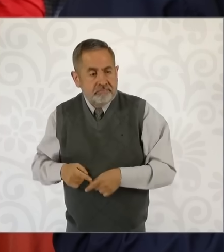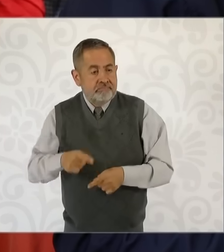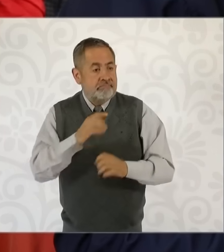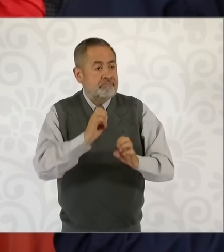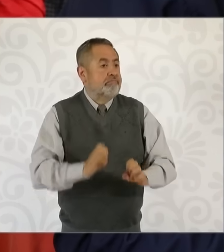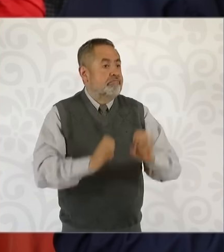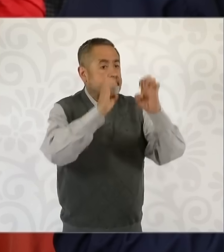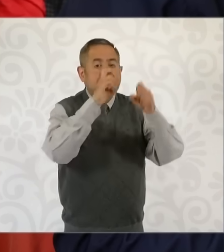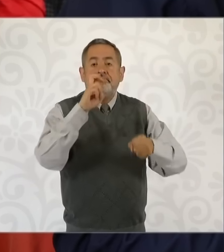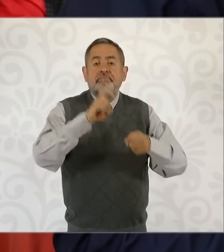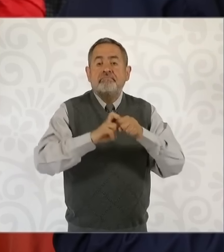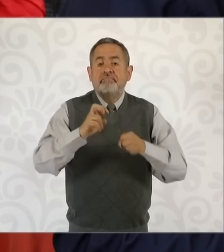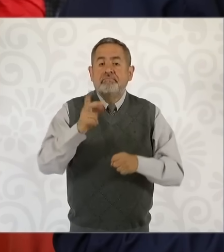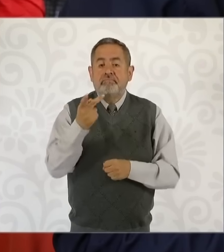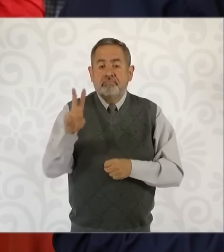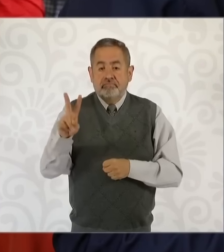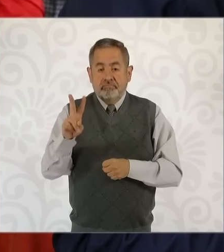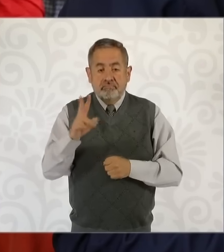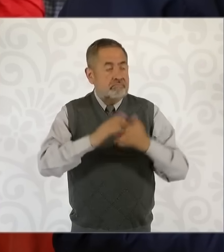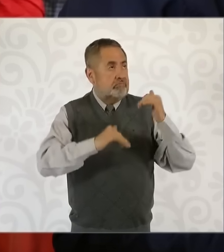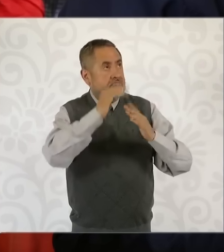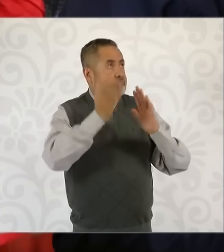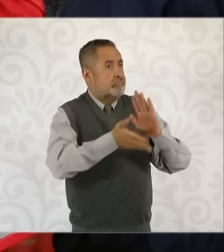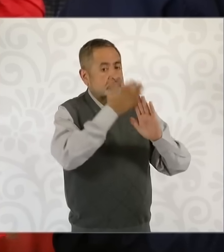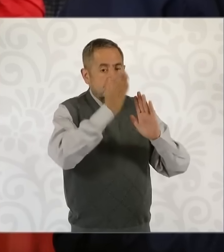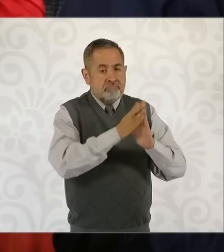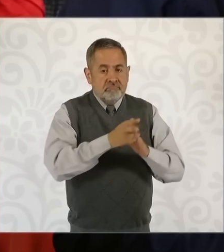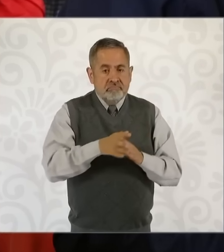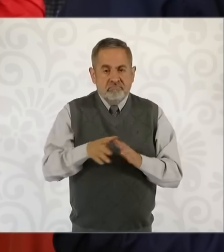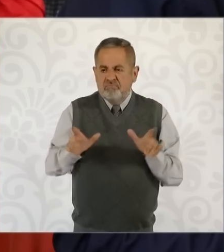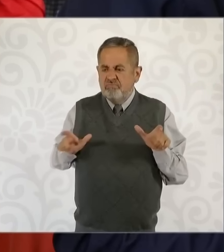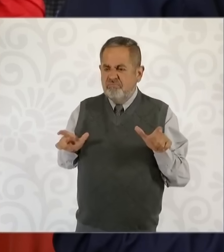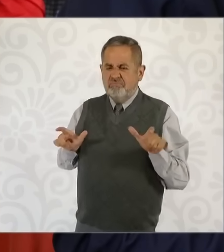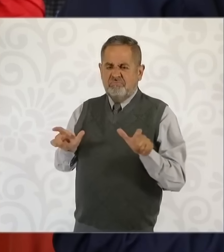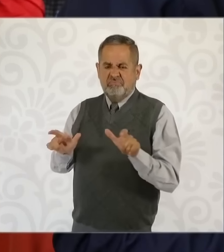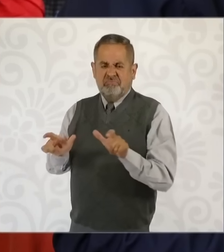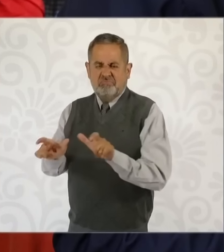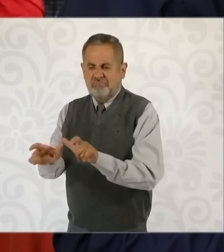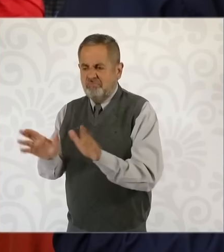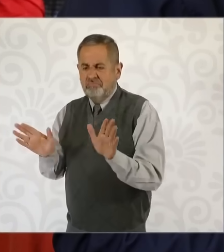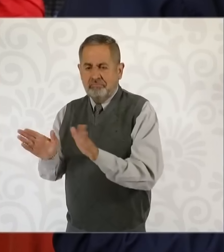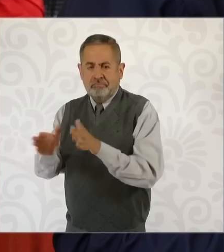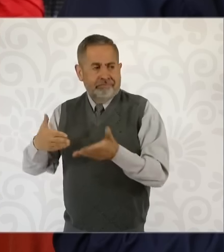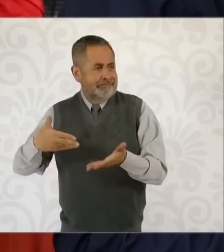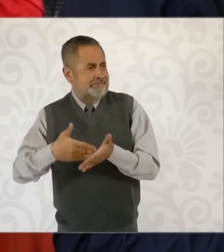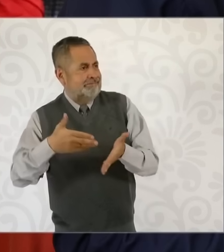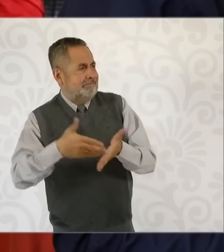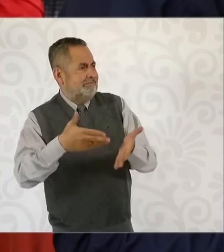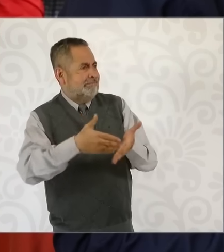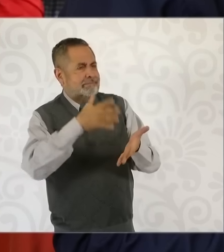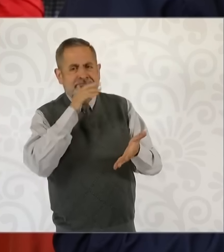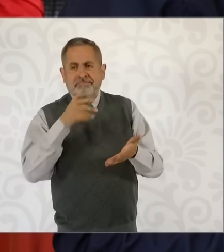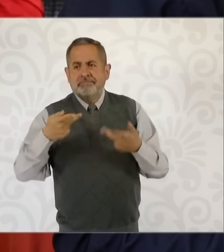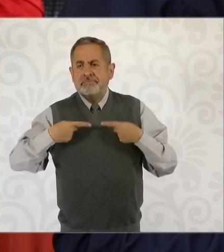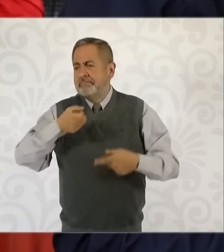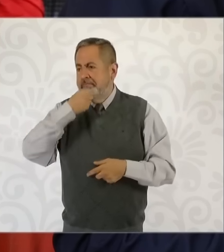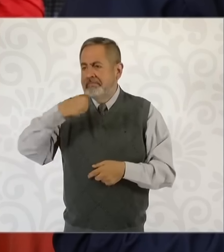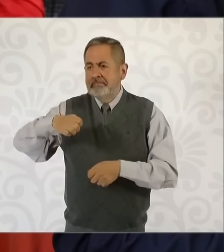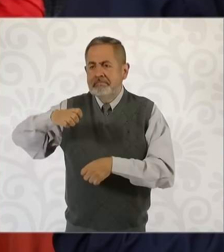Puerto Vallarta están encajonando por el acceso a la playa a personas de la tercera